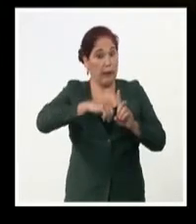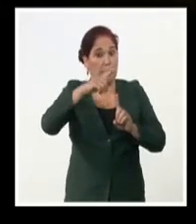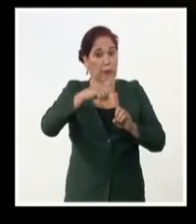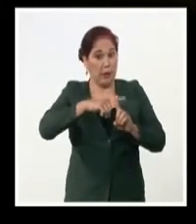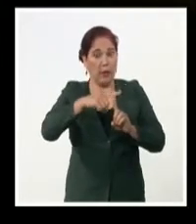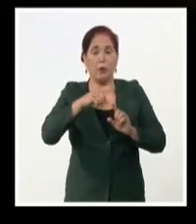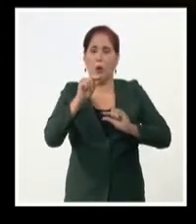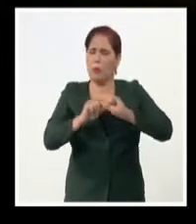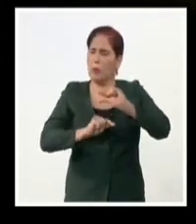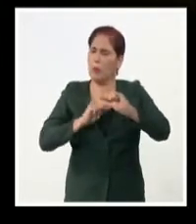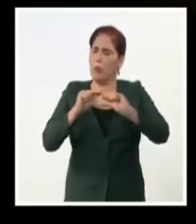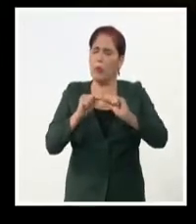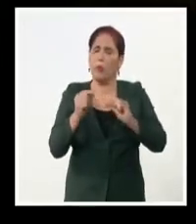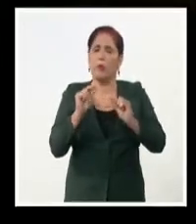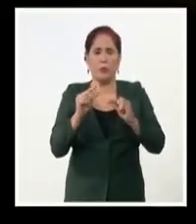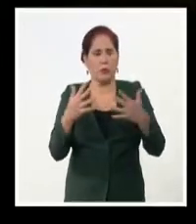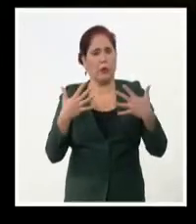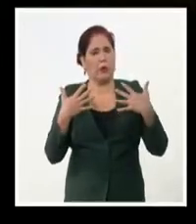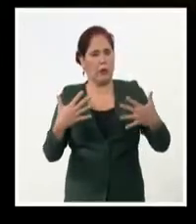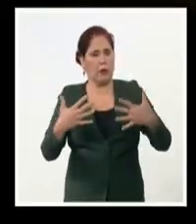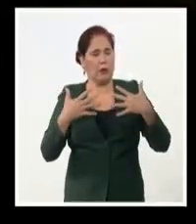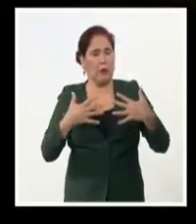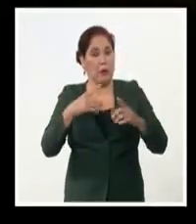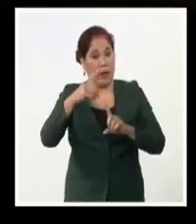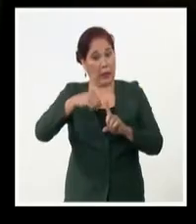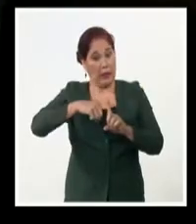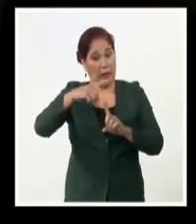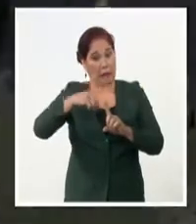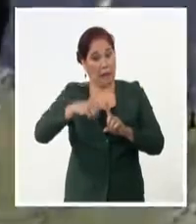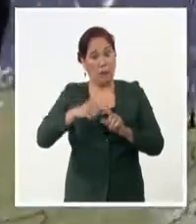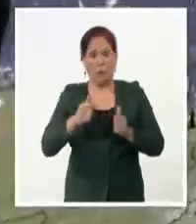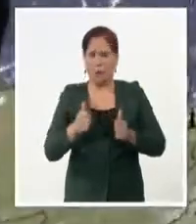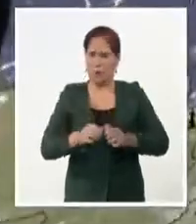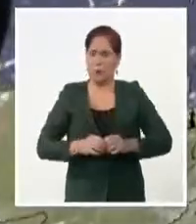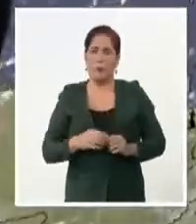ascenso gradual. Esto es todo en cuanto al tiempo, que tengan un feliz día y hasta mañana.